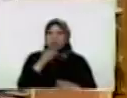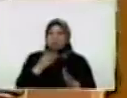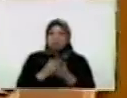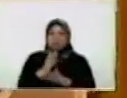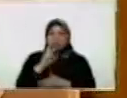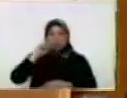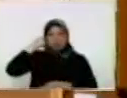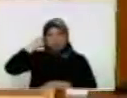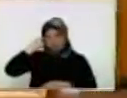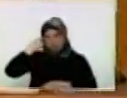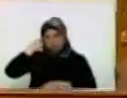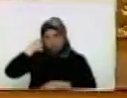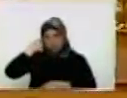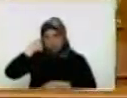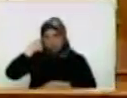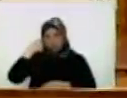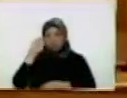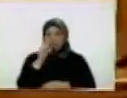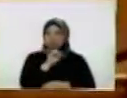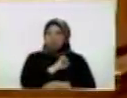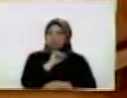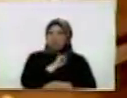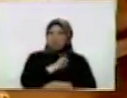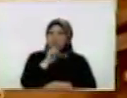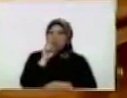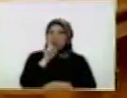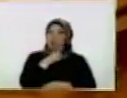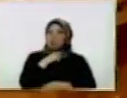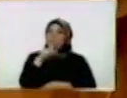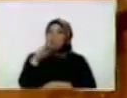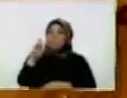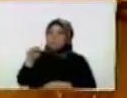recordaré siempre al padre Matías Camuña,